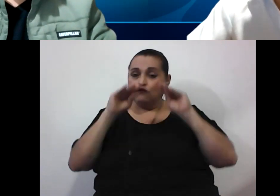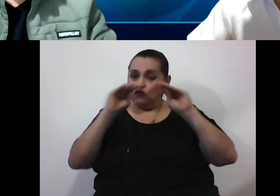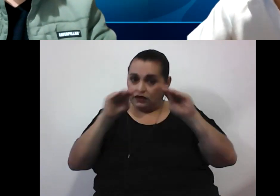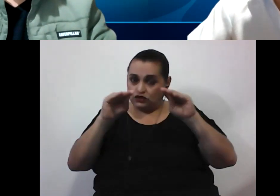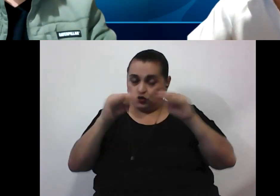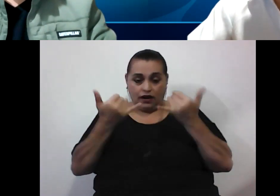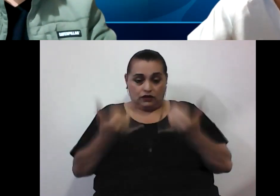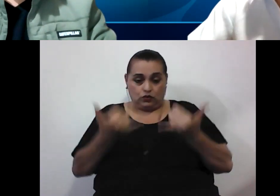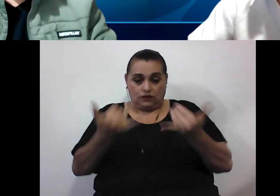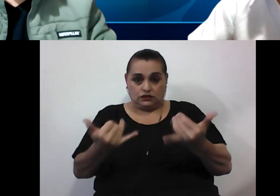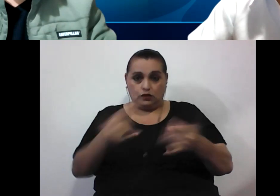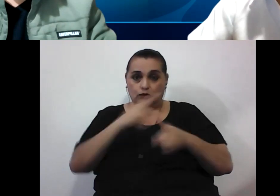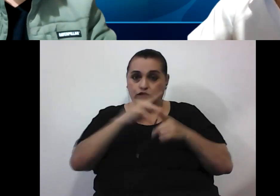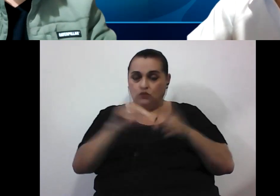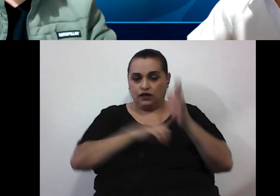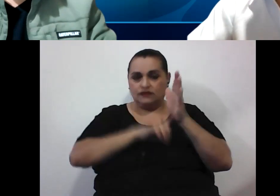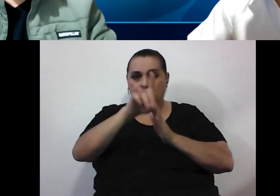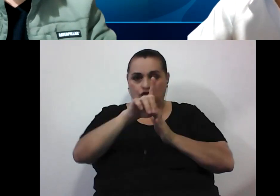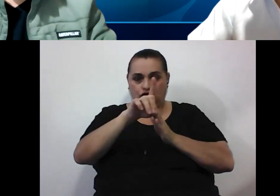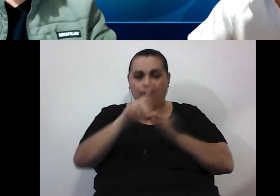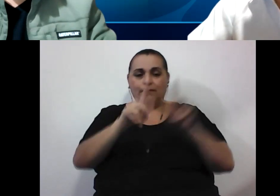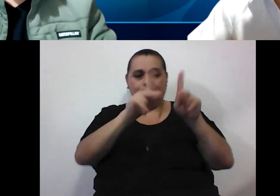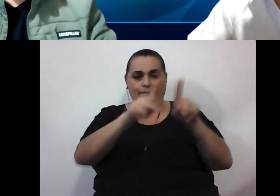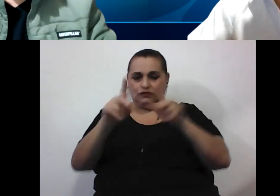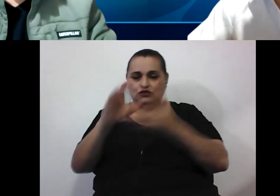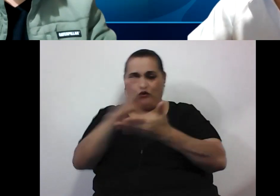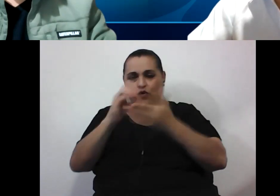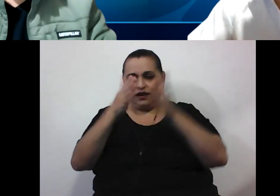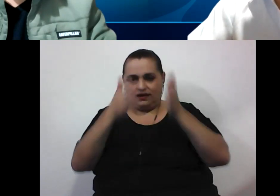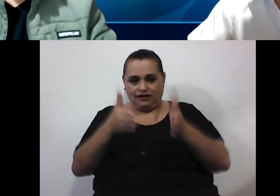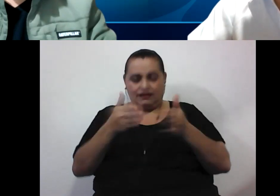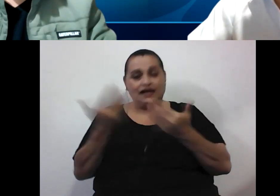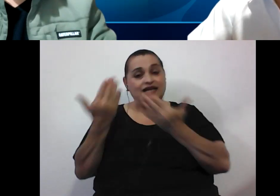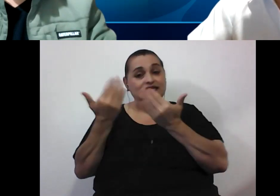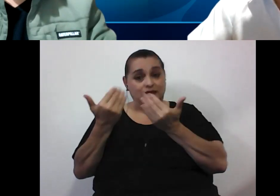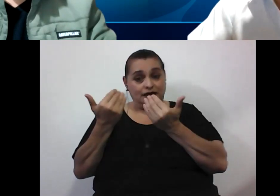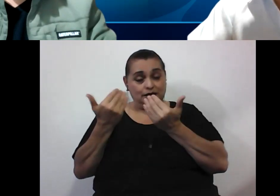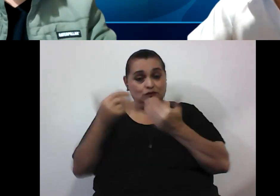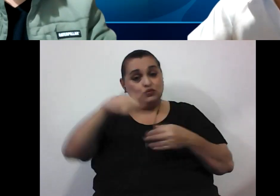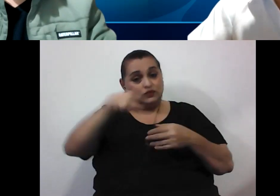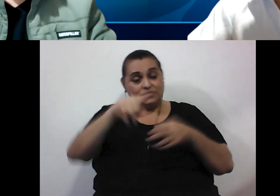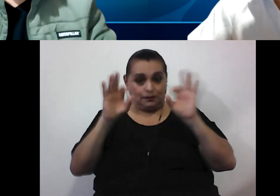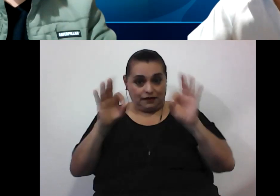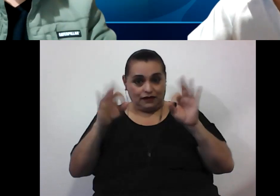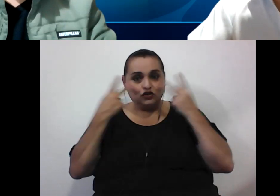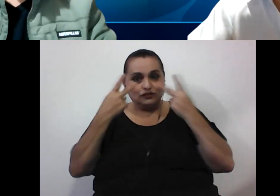actualización profesional desarrolla para la población colegiada. Esperamos que estén muy bien y nos vemos en una